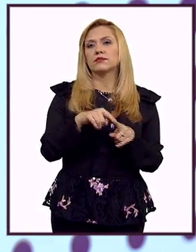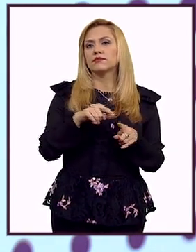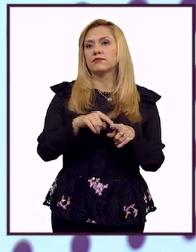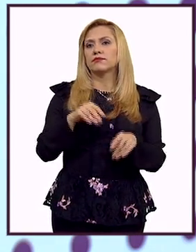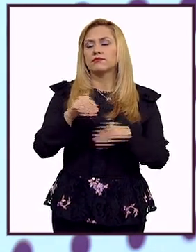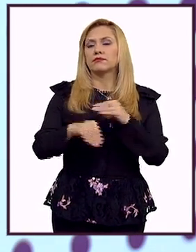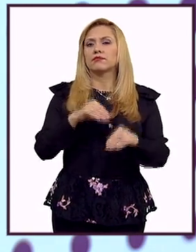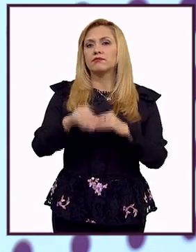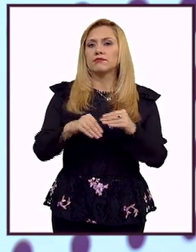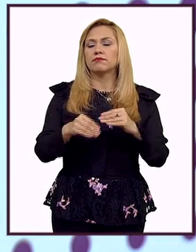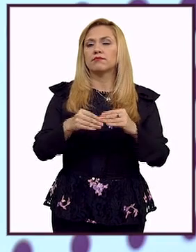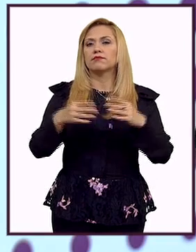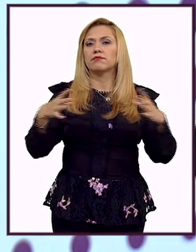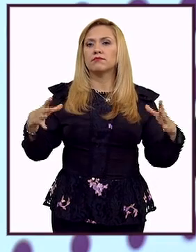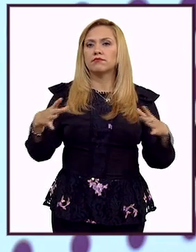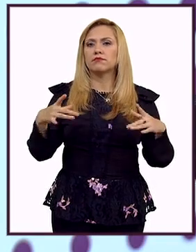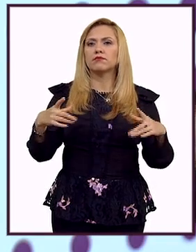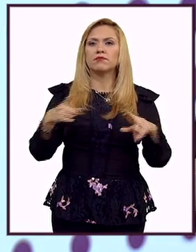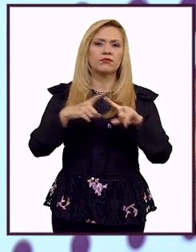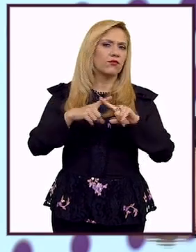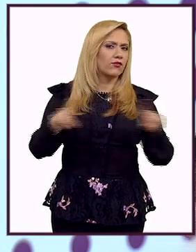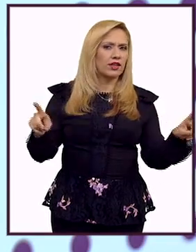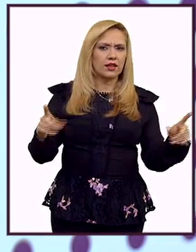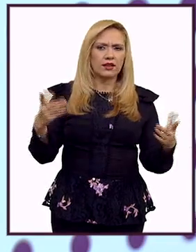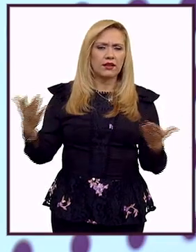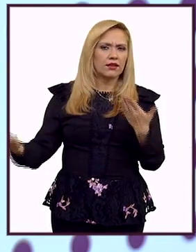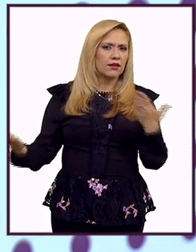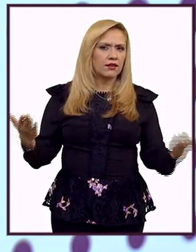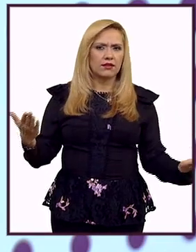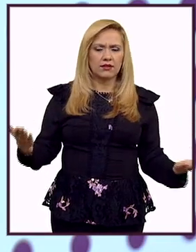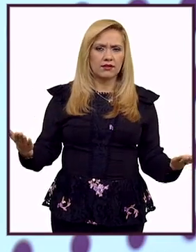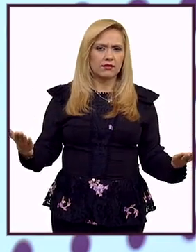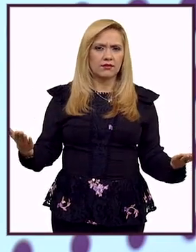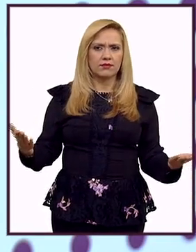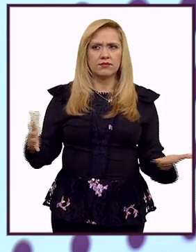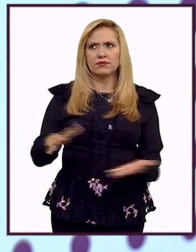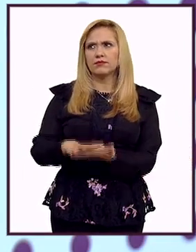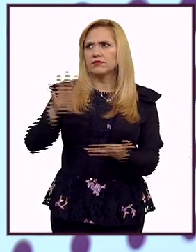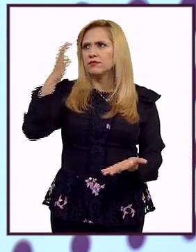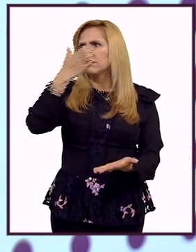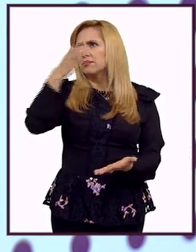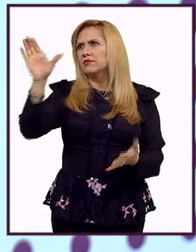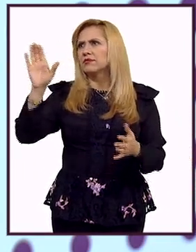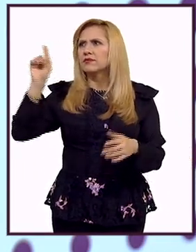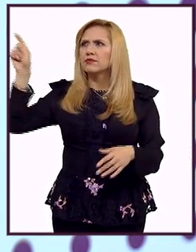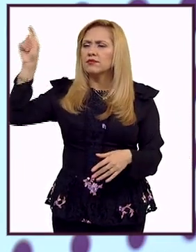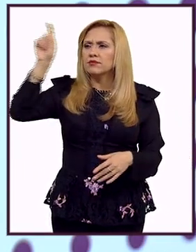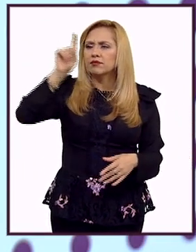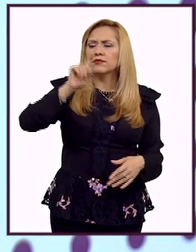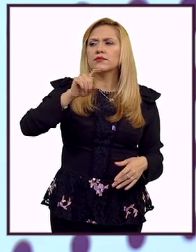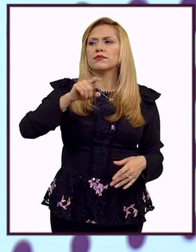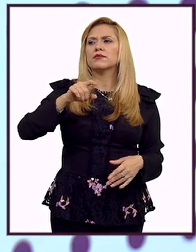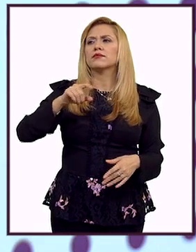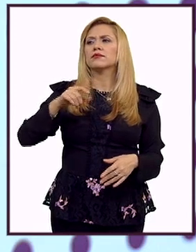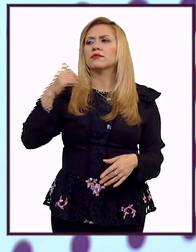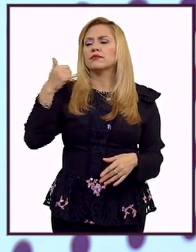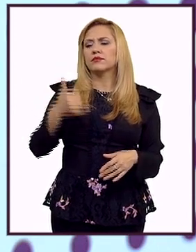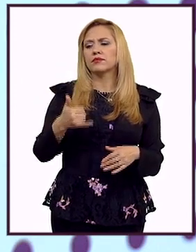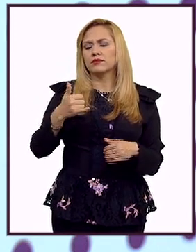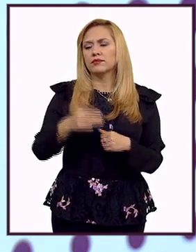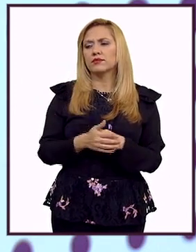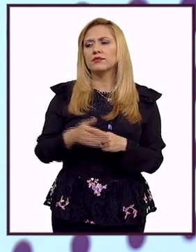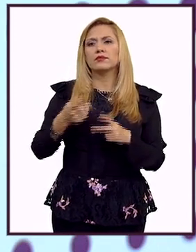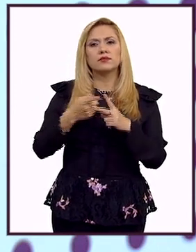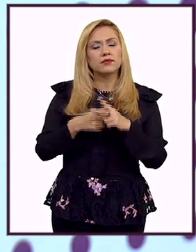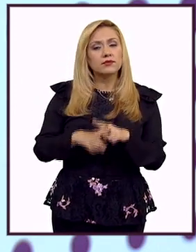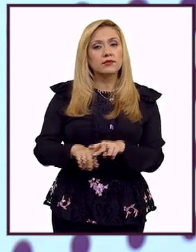un mecanismo de producción muy distinto al que hay en la mayoría de los campos en el mundo. Entonces la Vía decía eso no. Y empiezan